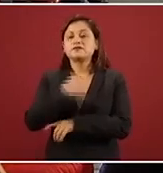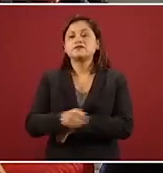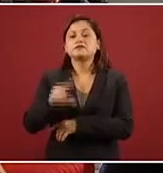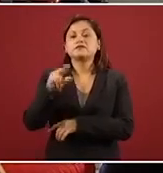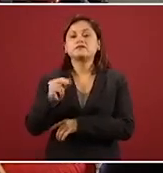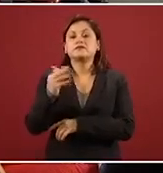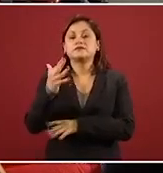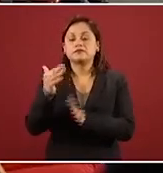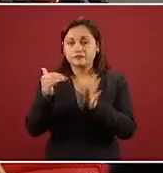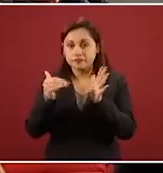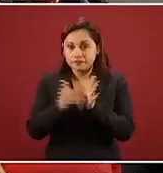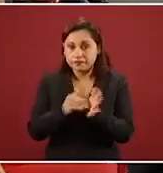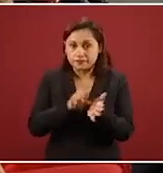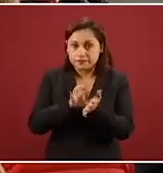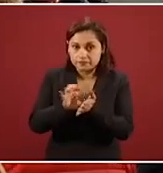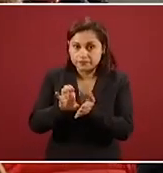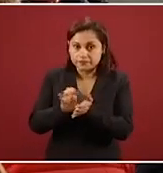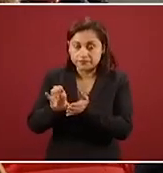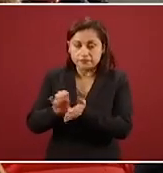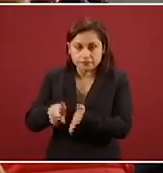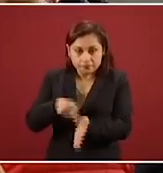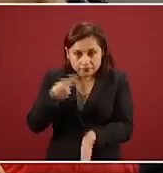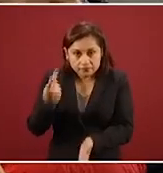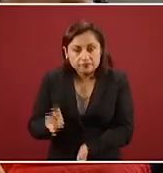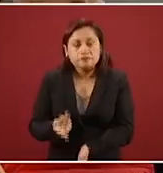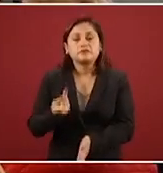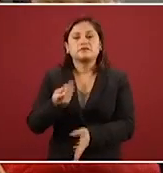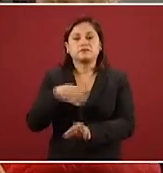185,000 créditos reestructurados. Y